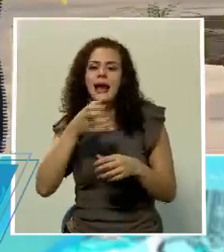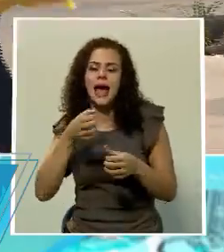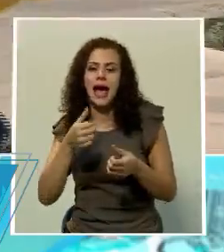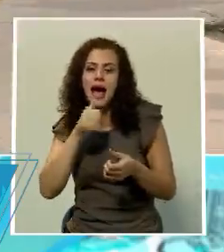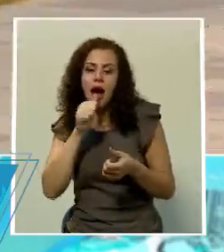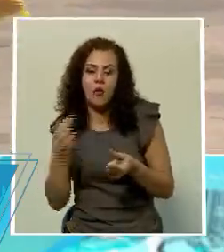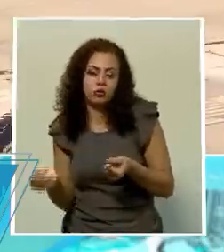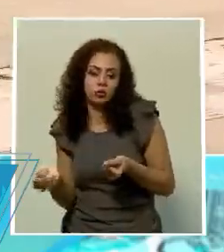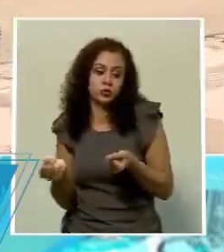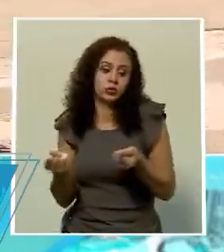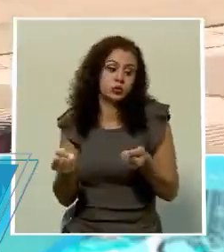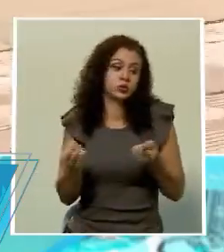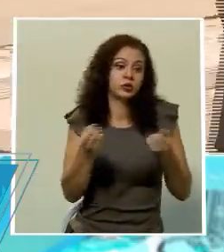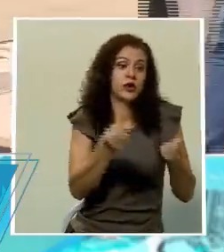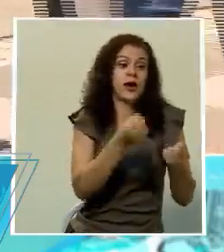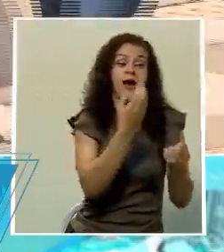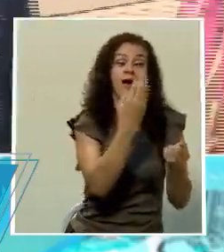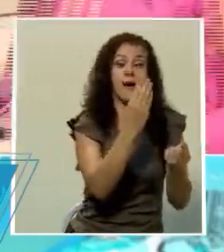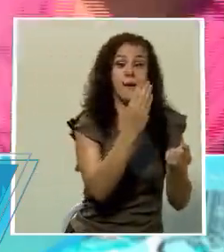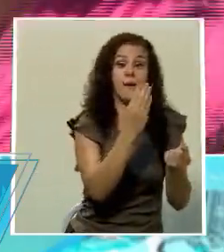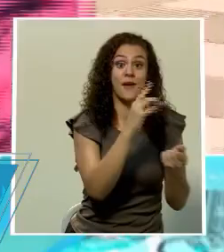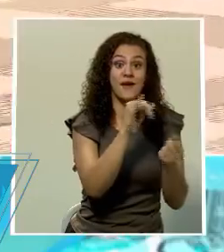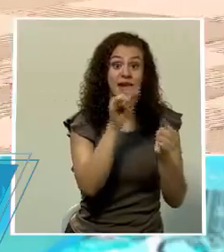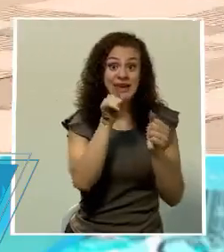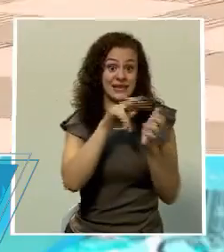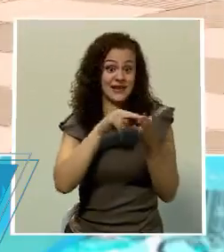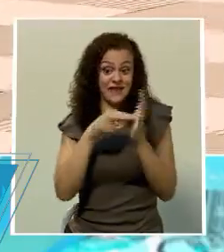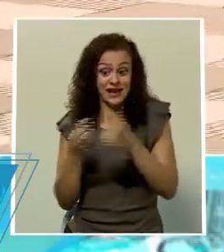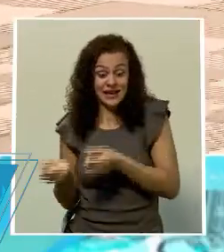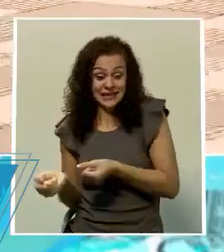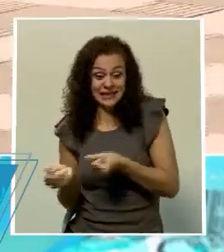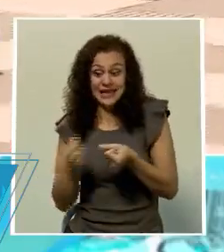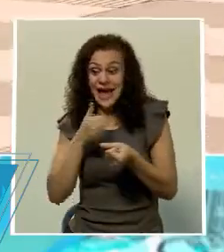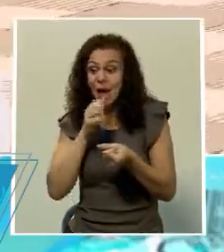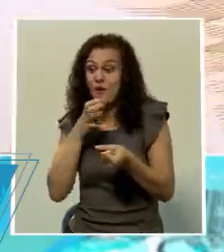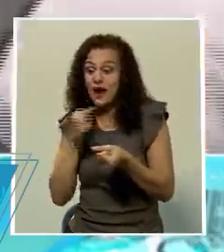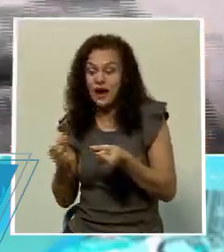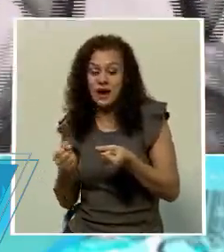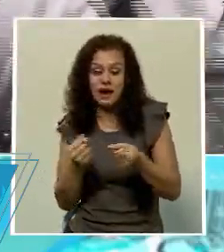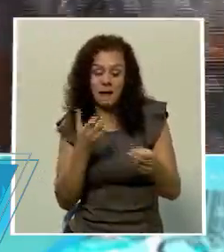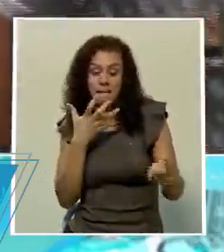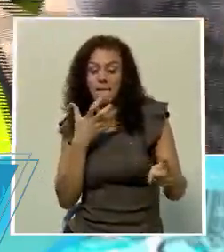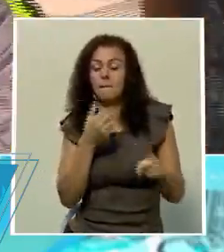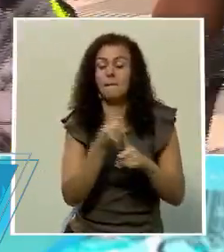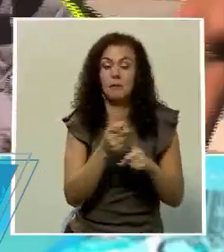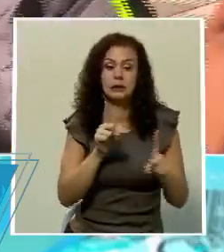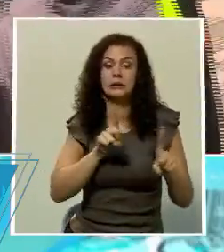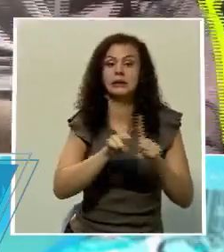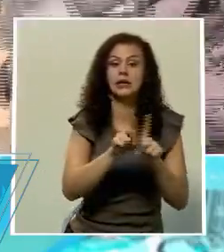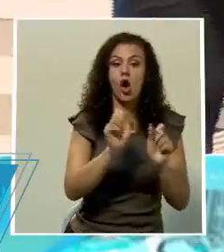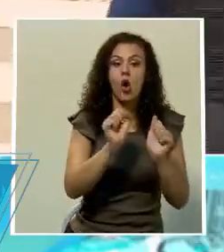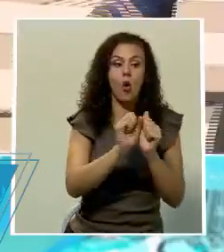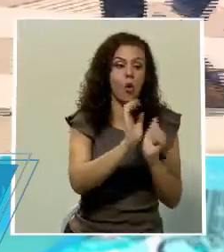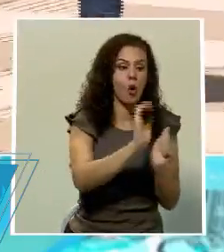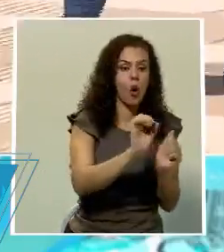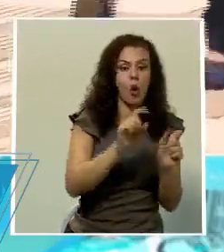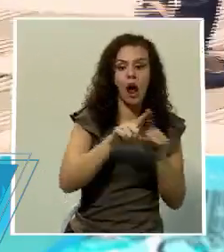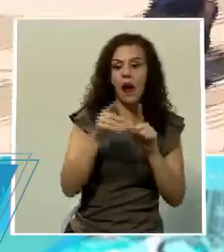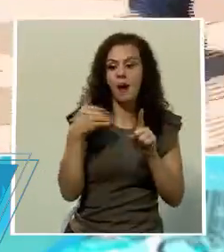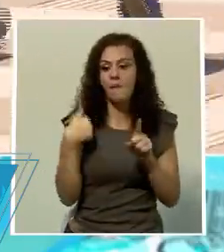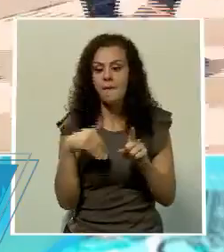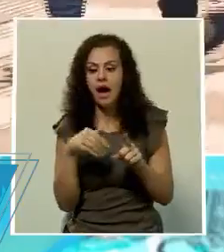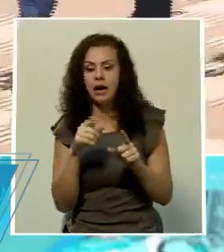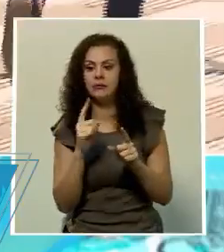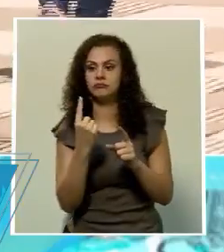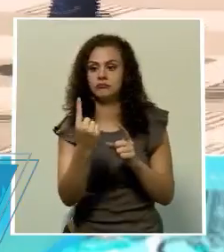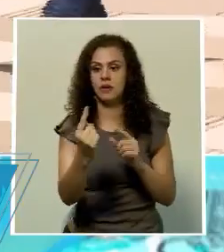caliente hacia el baño y en ese transporte se choca con el niño o con otro hermano o incluso con